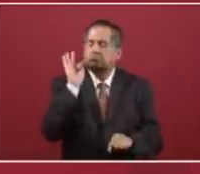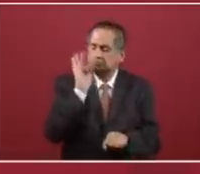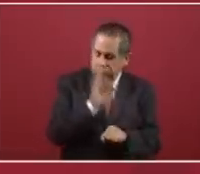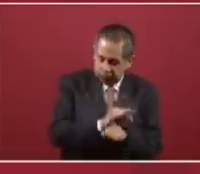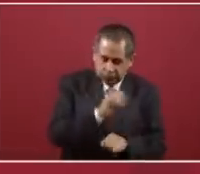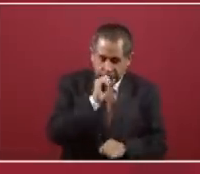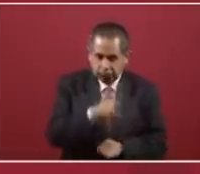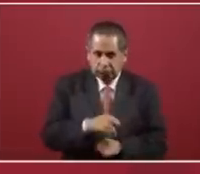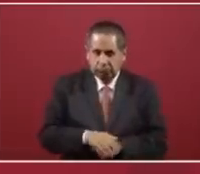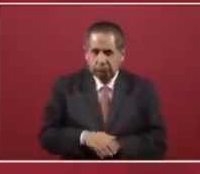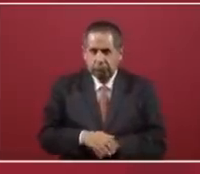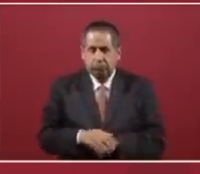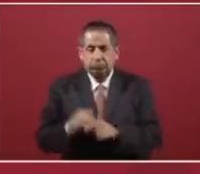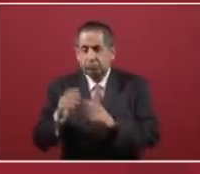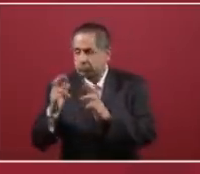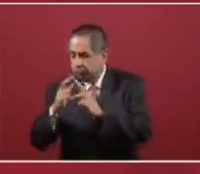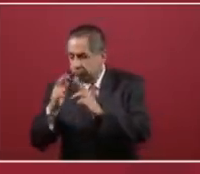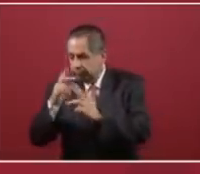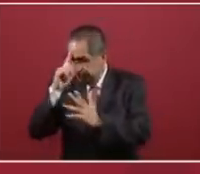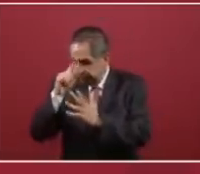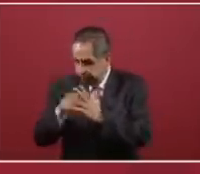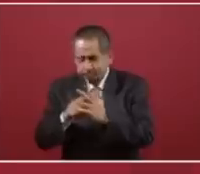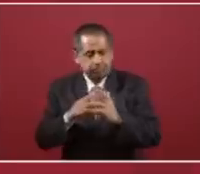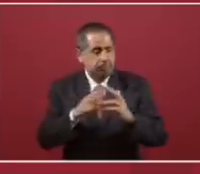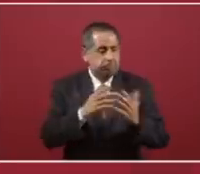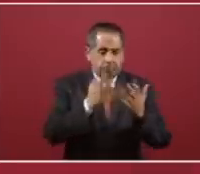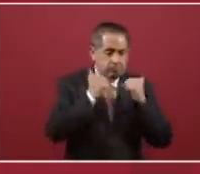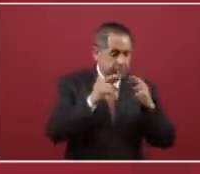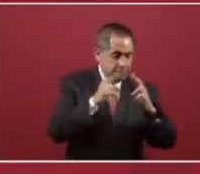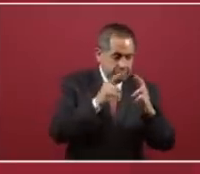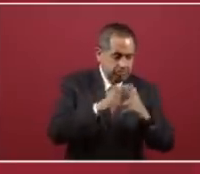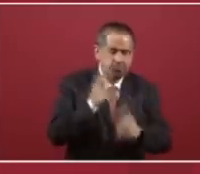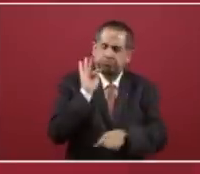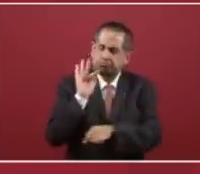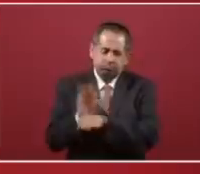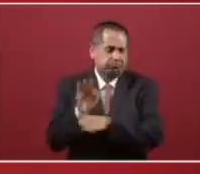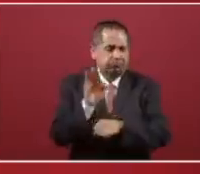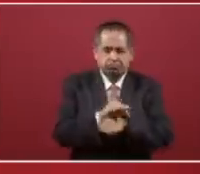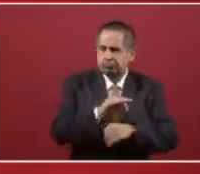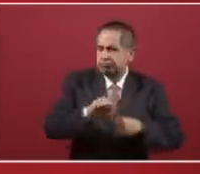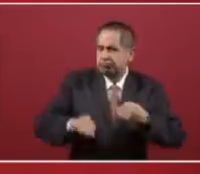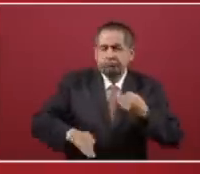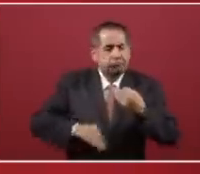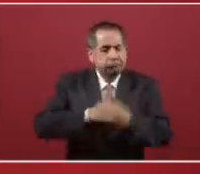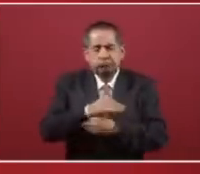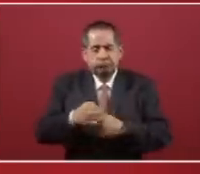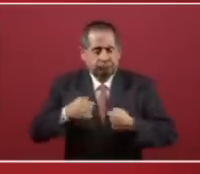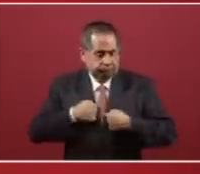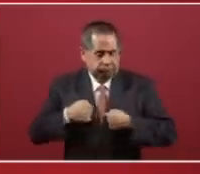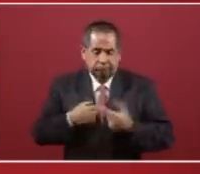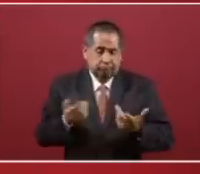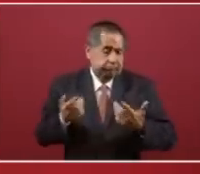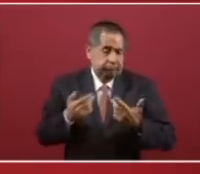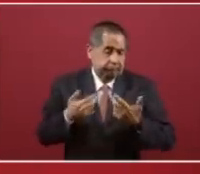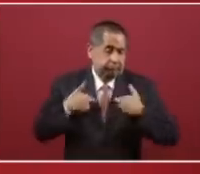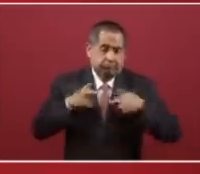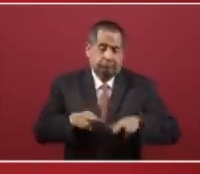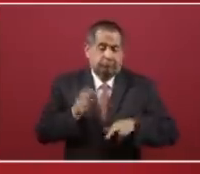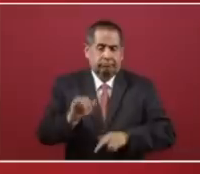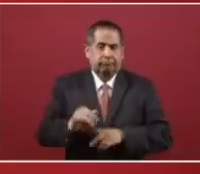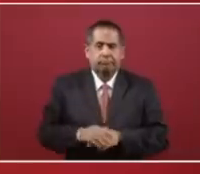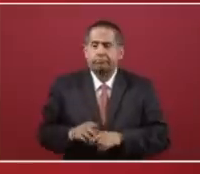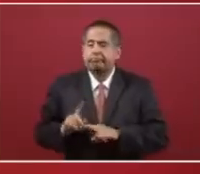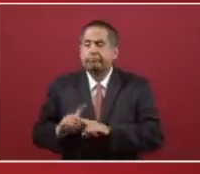los que creen y no creen y representa a toda la